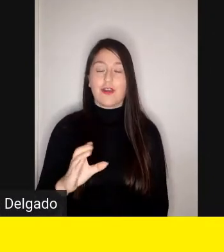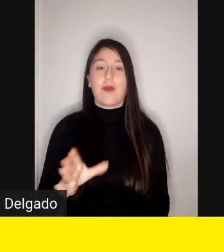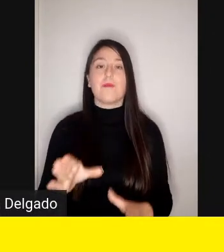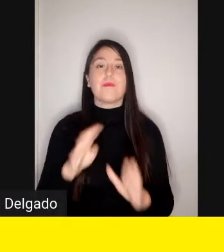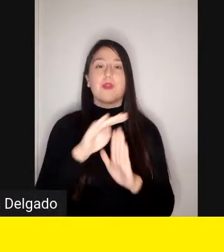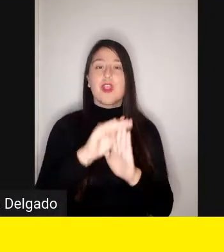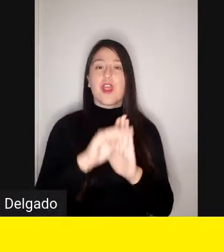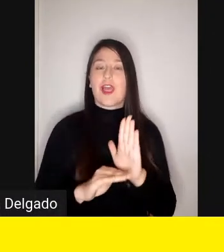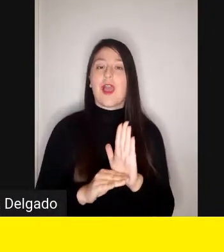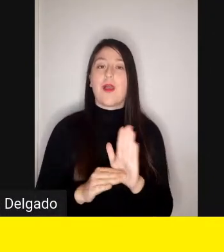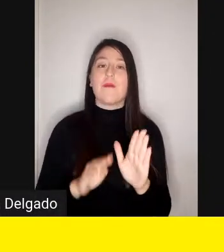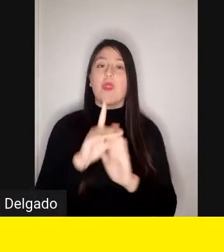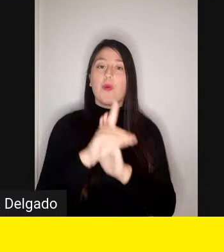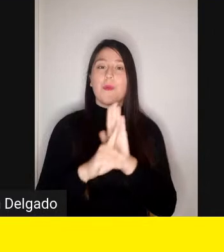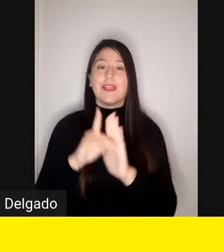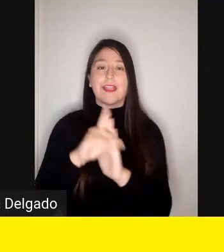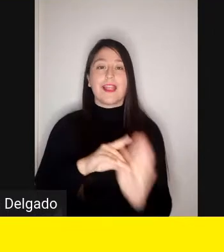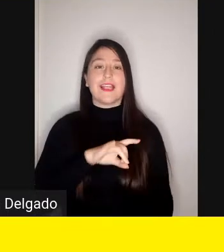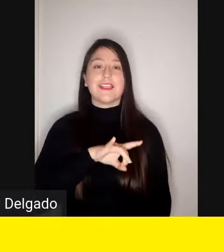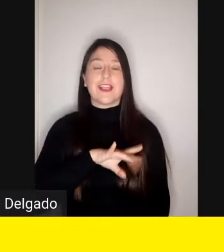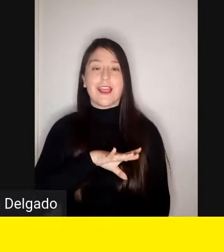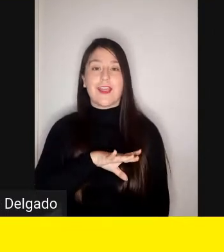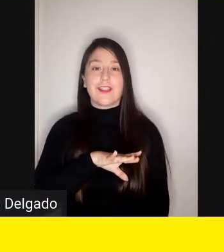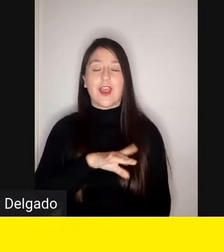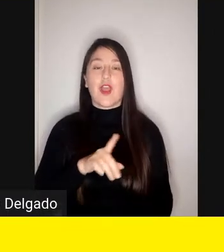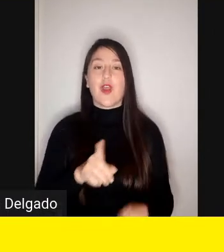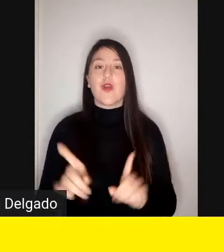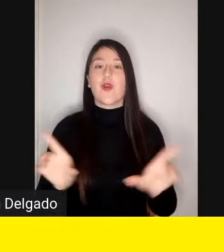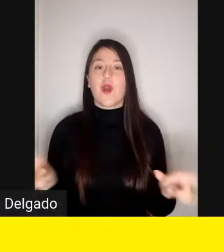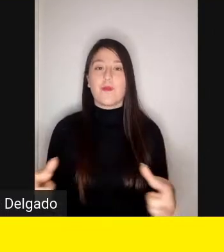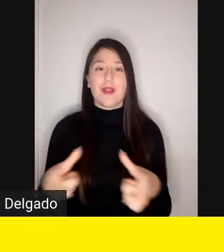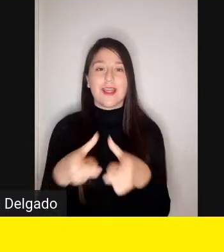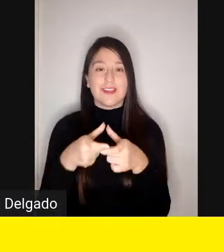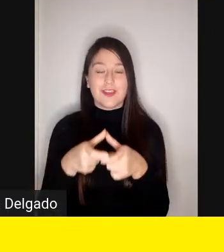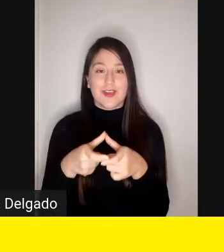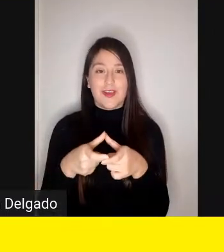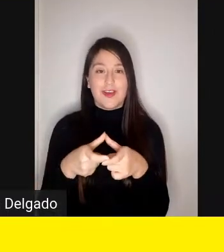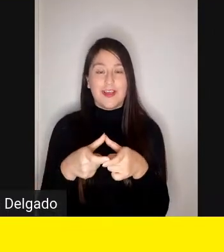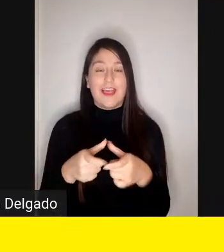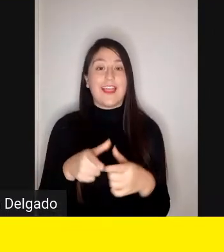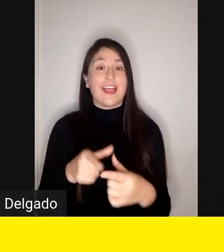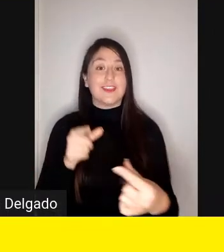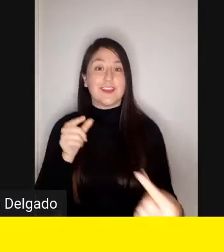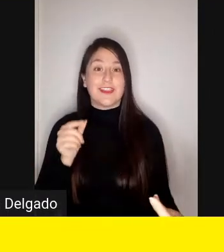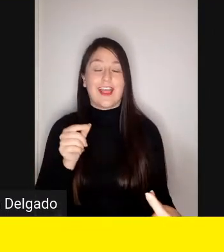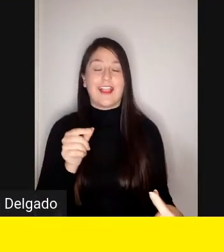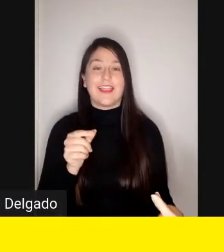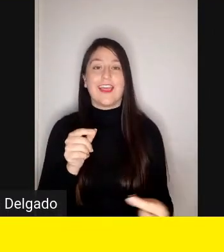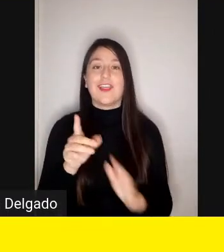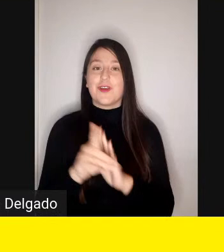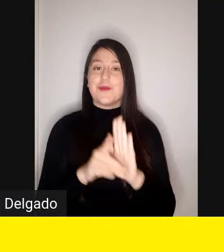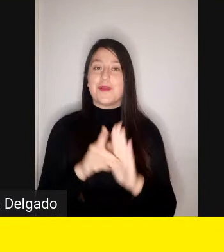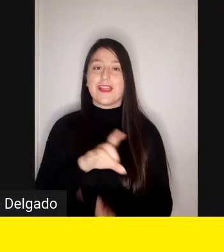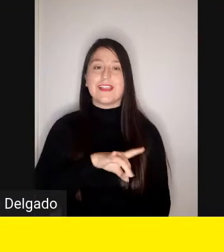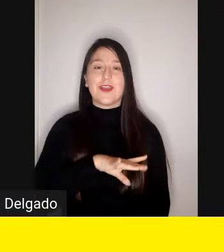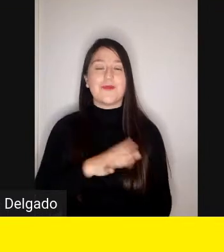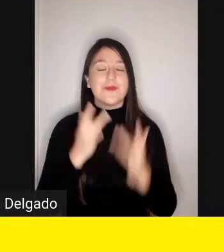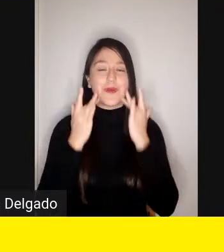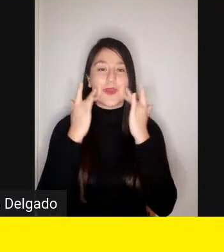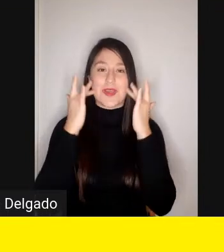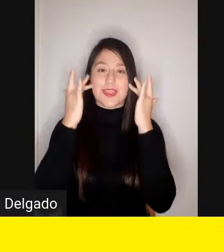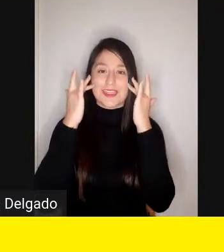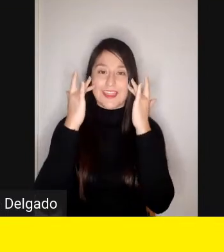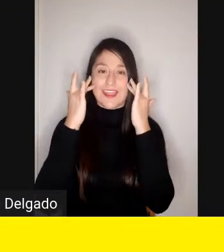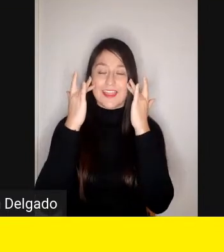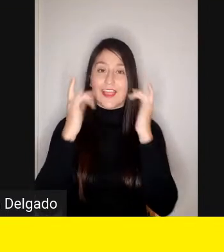la Corporación Chilena del Documental CCDoc. Estamos muy contentos de haber